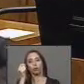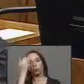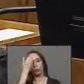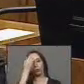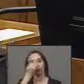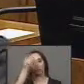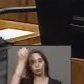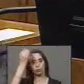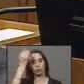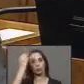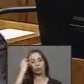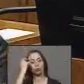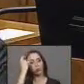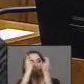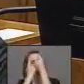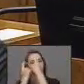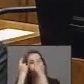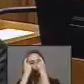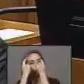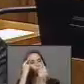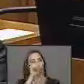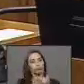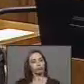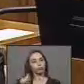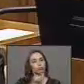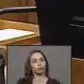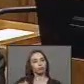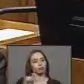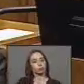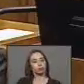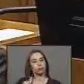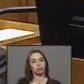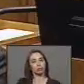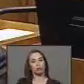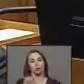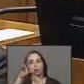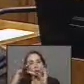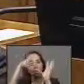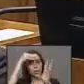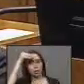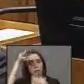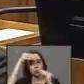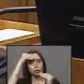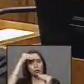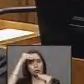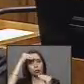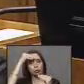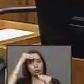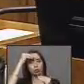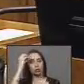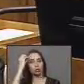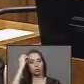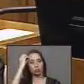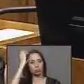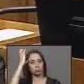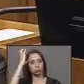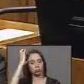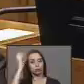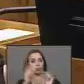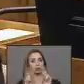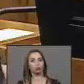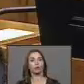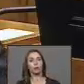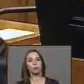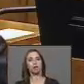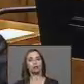connotados, pensadores e intelectuales que han aprendido, han demostrado tener un conocimiento de los partidos, del